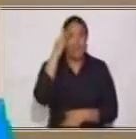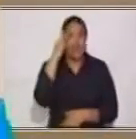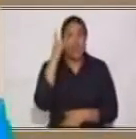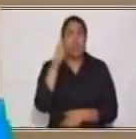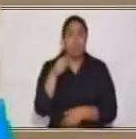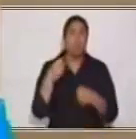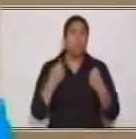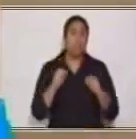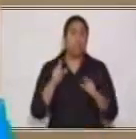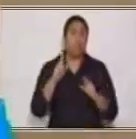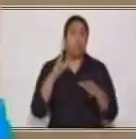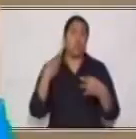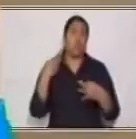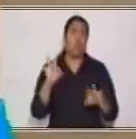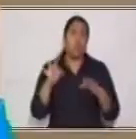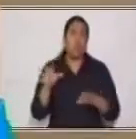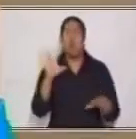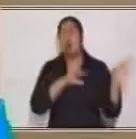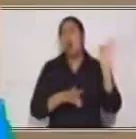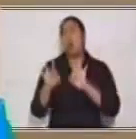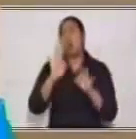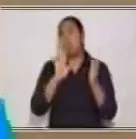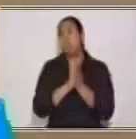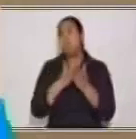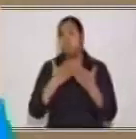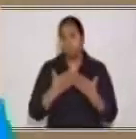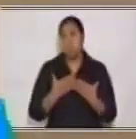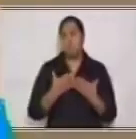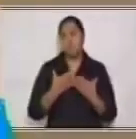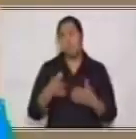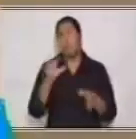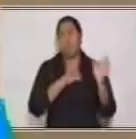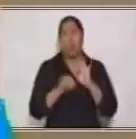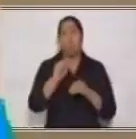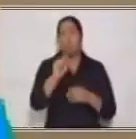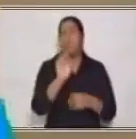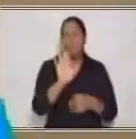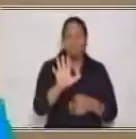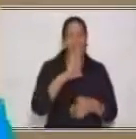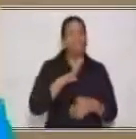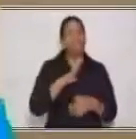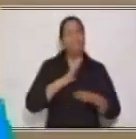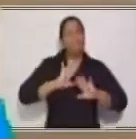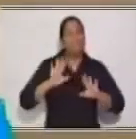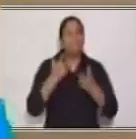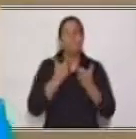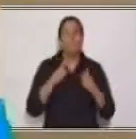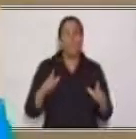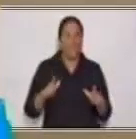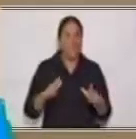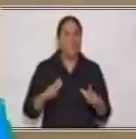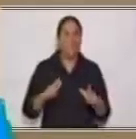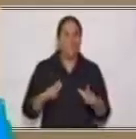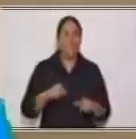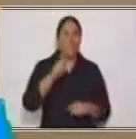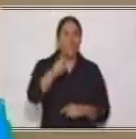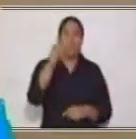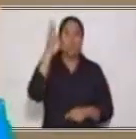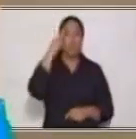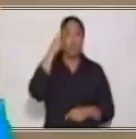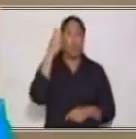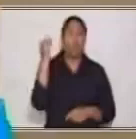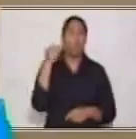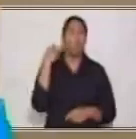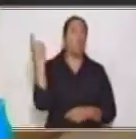una hoja o en su cuaderno o en lo que ustedes tengan a su alcance. Recuerden que es muy importante